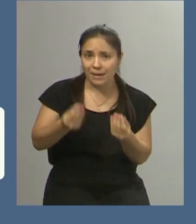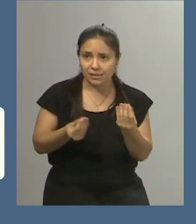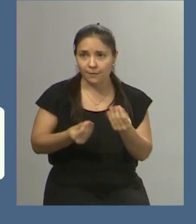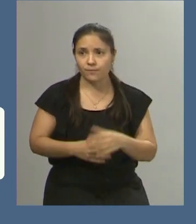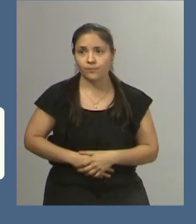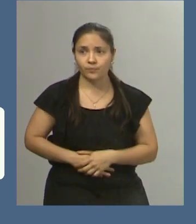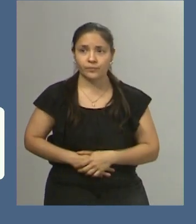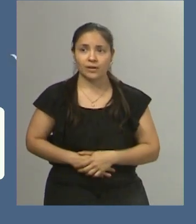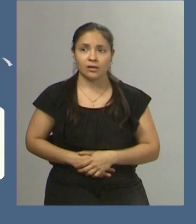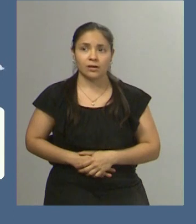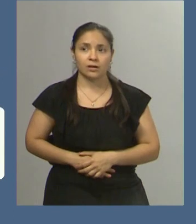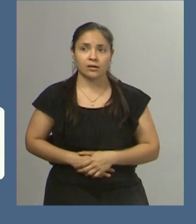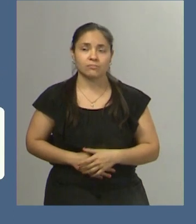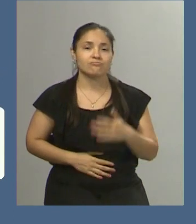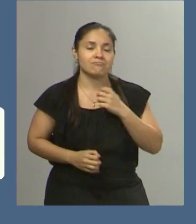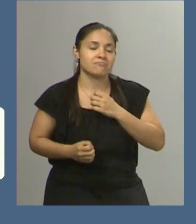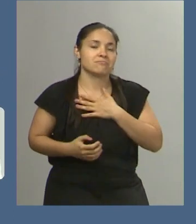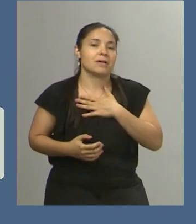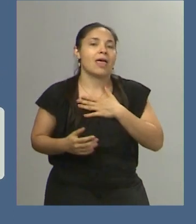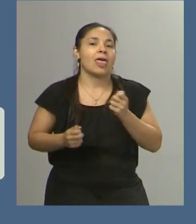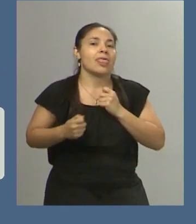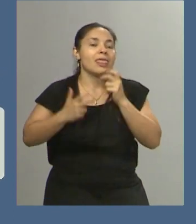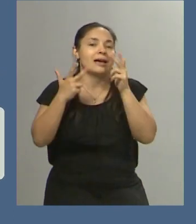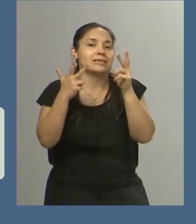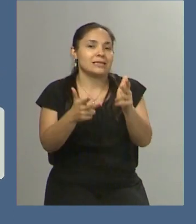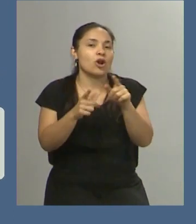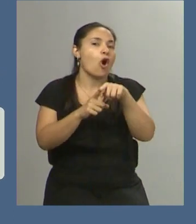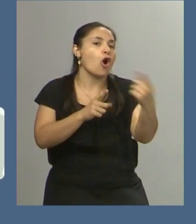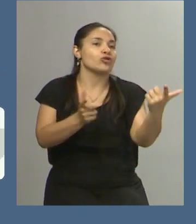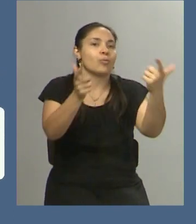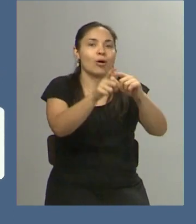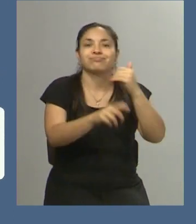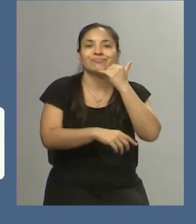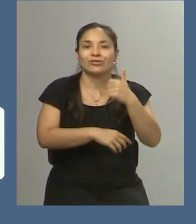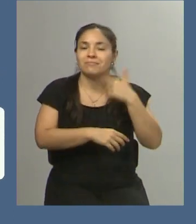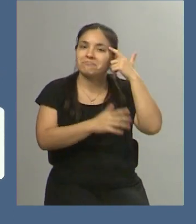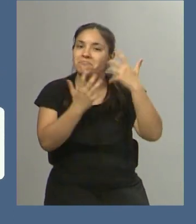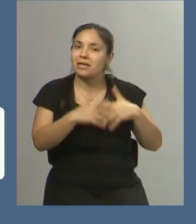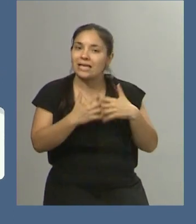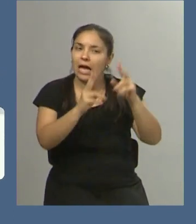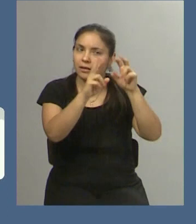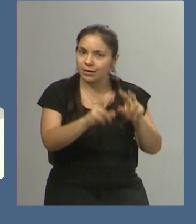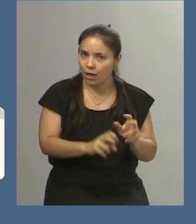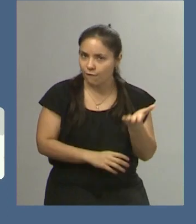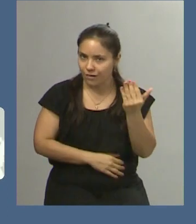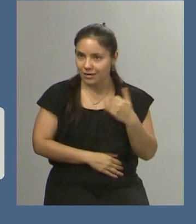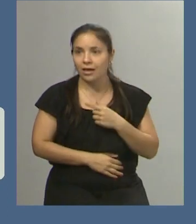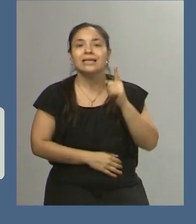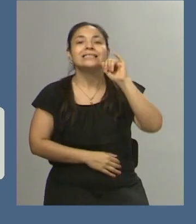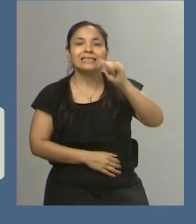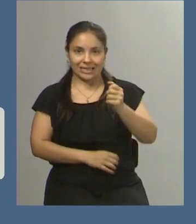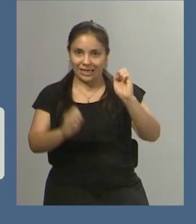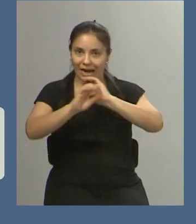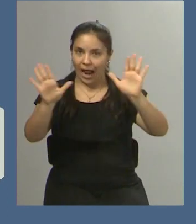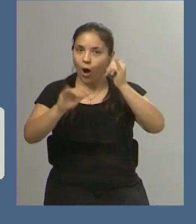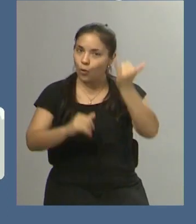No lo podría decir con respecto a otros bloques, tendría que pensarlo, investigar un poco. Lo que sí tengo claro, y